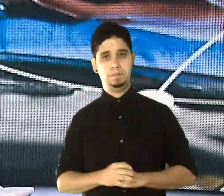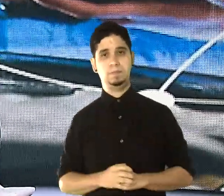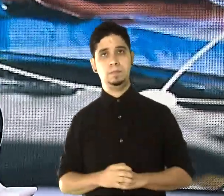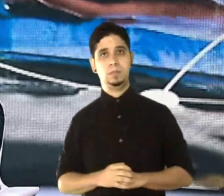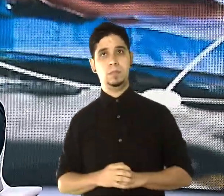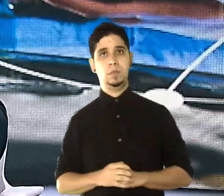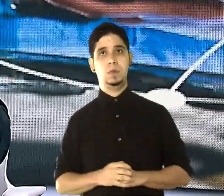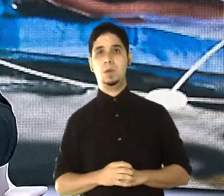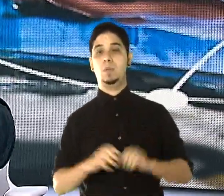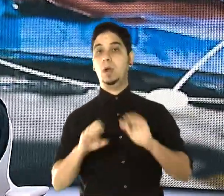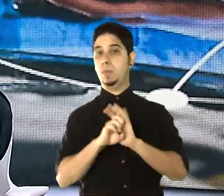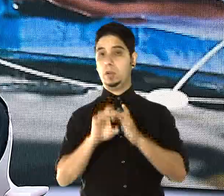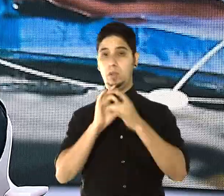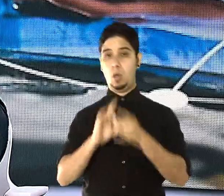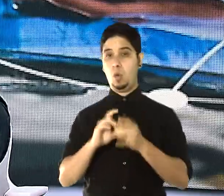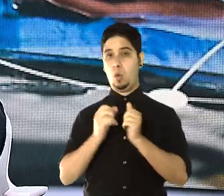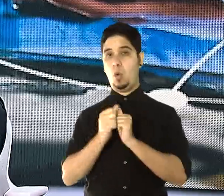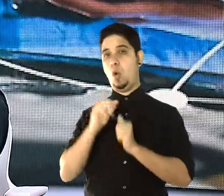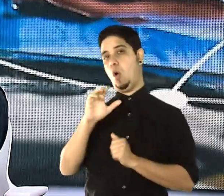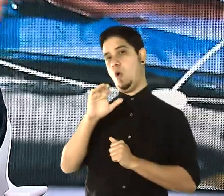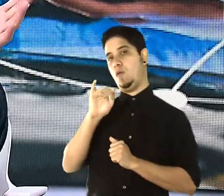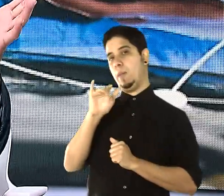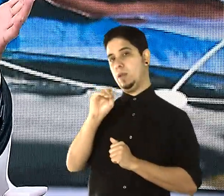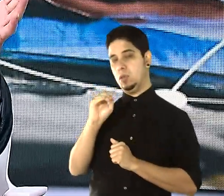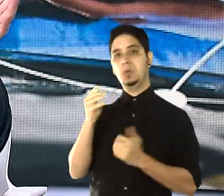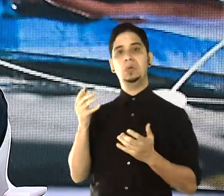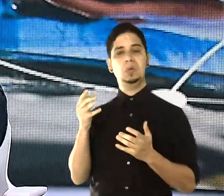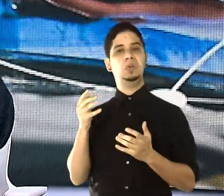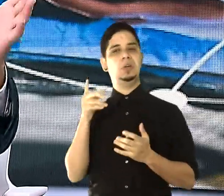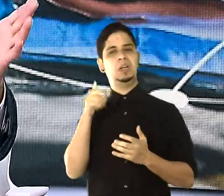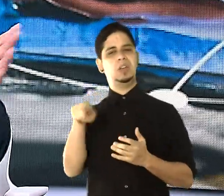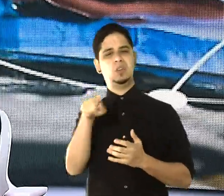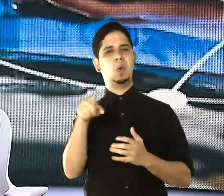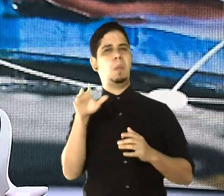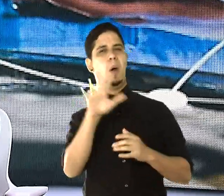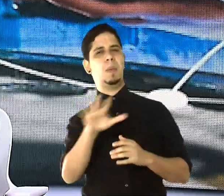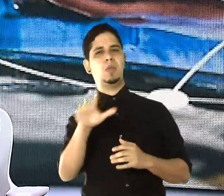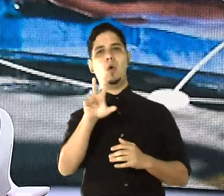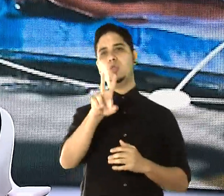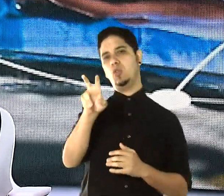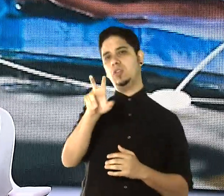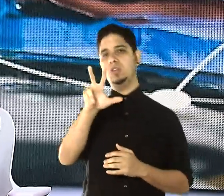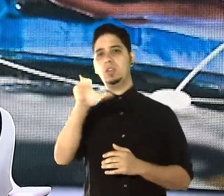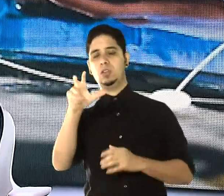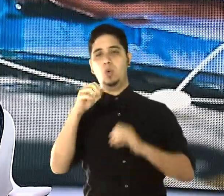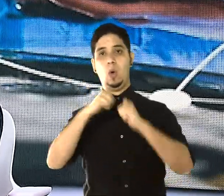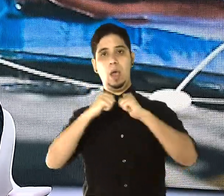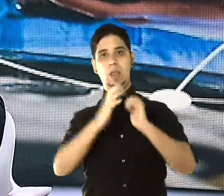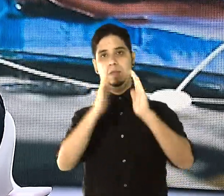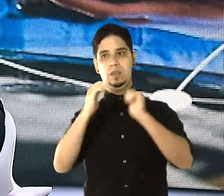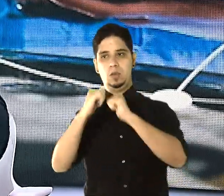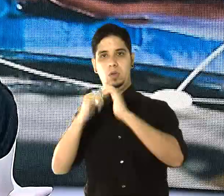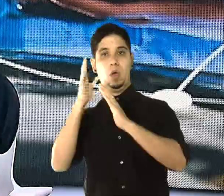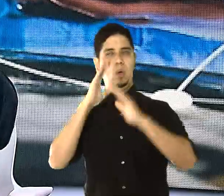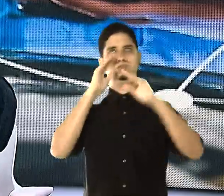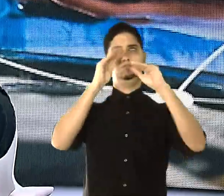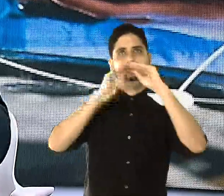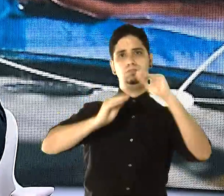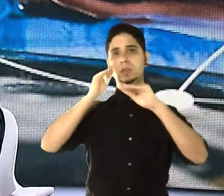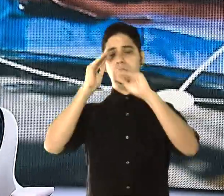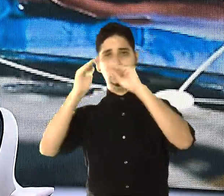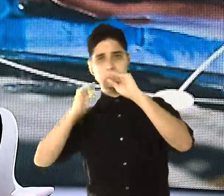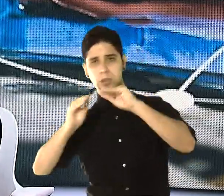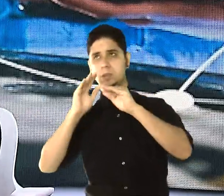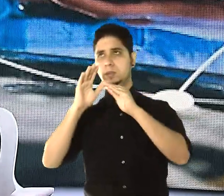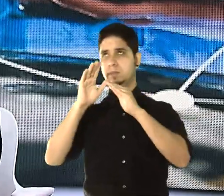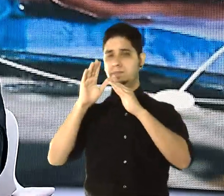la compañía de fomento industrial son por lo menos 200, 300 edificios que se van a estar remozando, se van a estar remodelando,